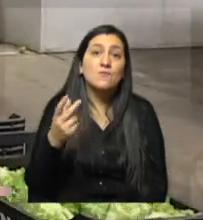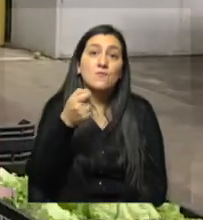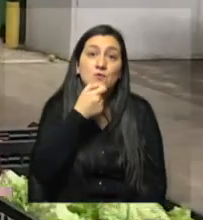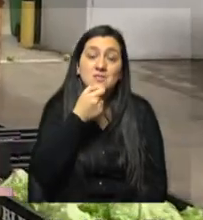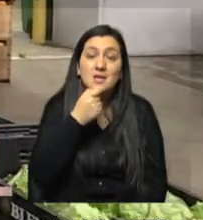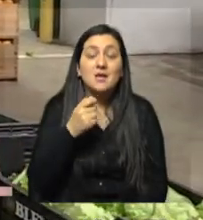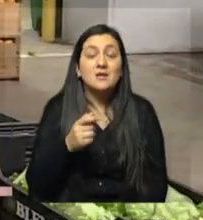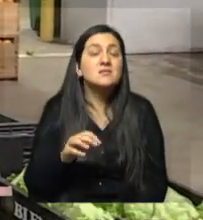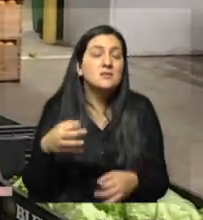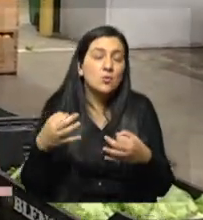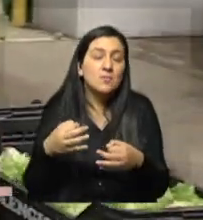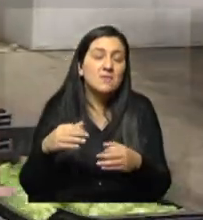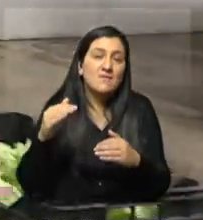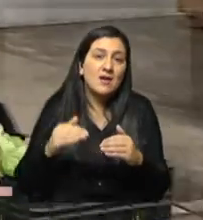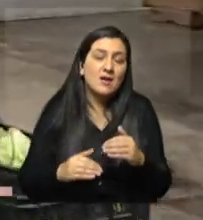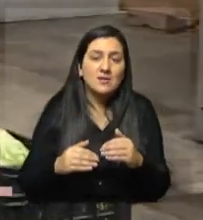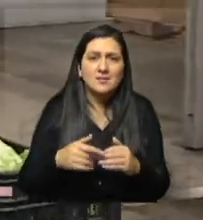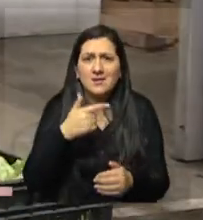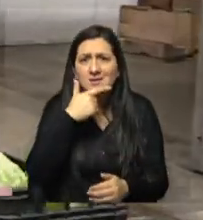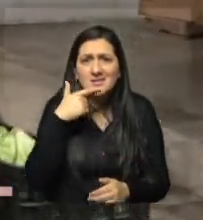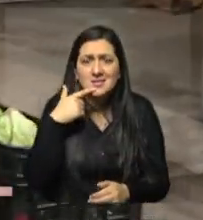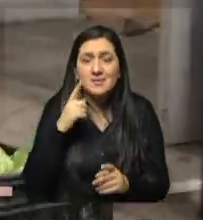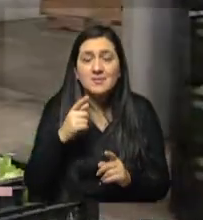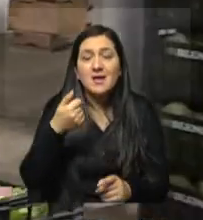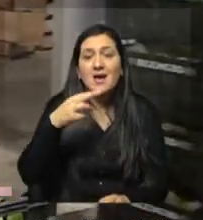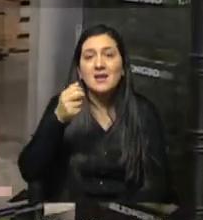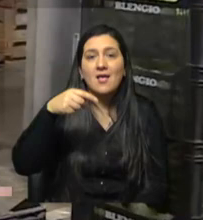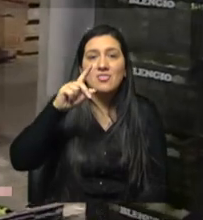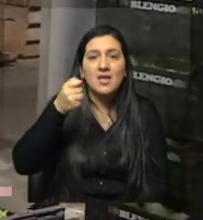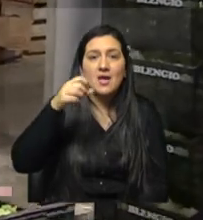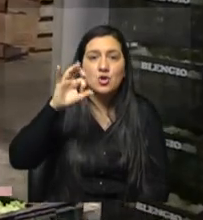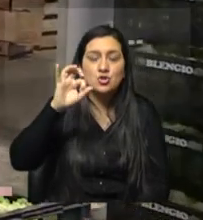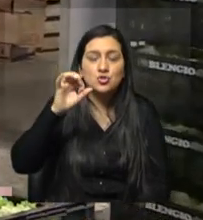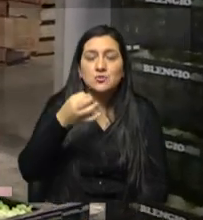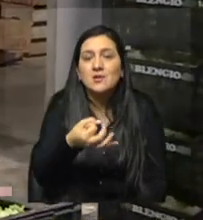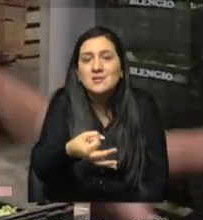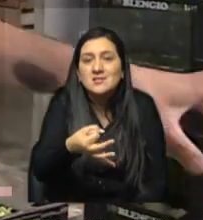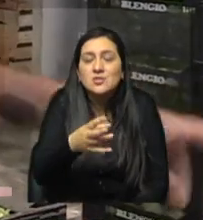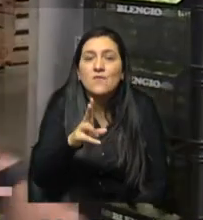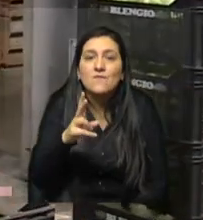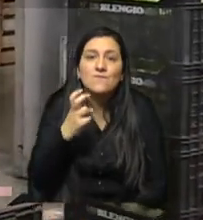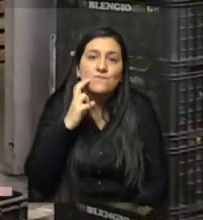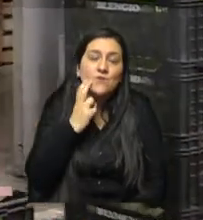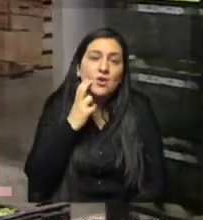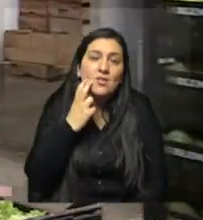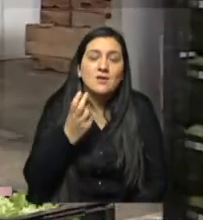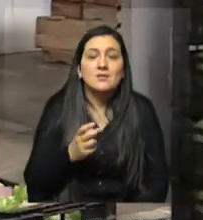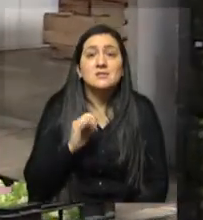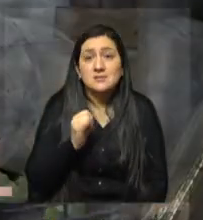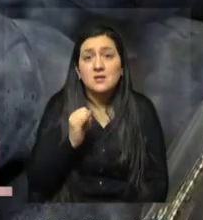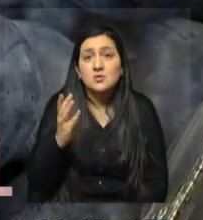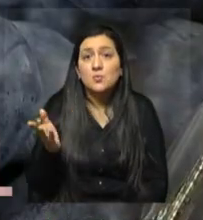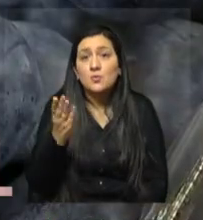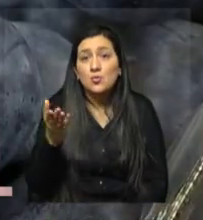bajo, capaz que vamos a ver. Y de buena calidad porque están muy ricas, además. Los arándanos también son parte de la lista inteligente de estos 15 días. Bien, sí, que no tenemos a mano, pero arándanos es un